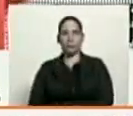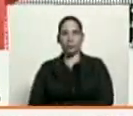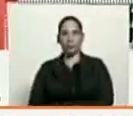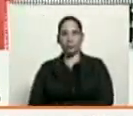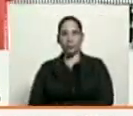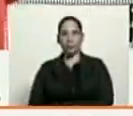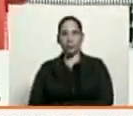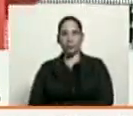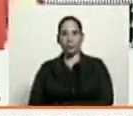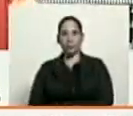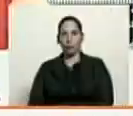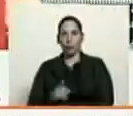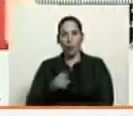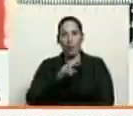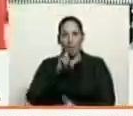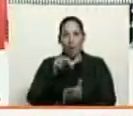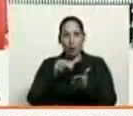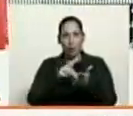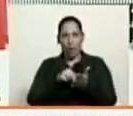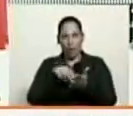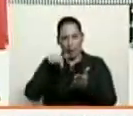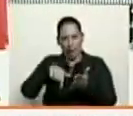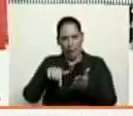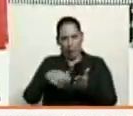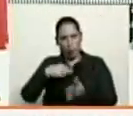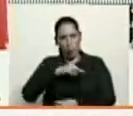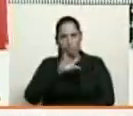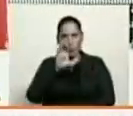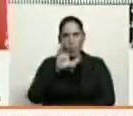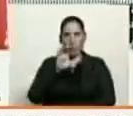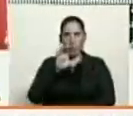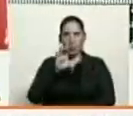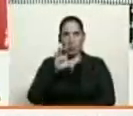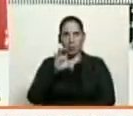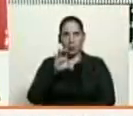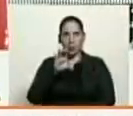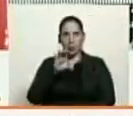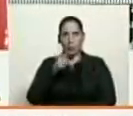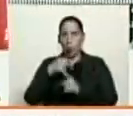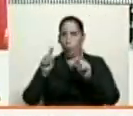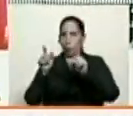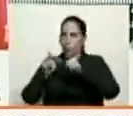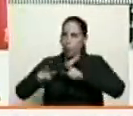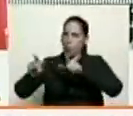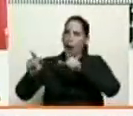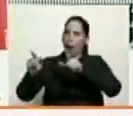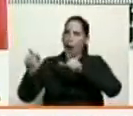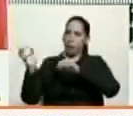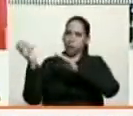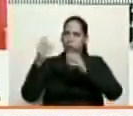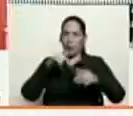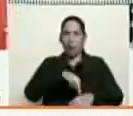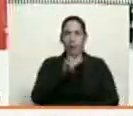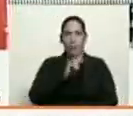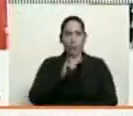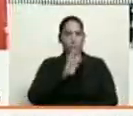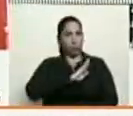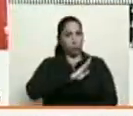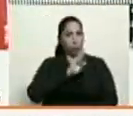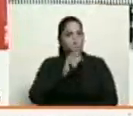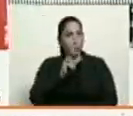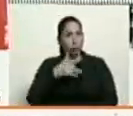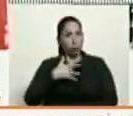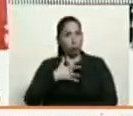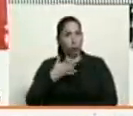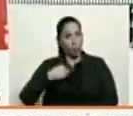una fruta nacional, nativa de aquí en nuestro país, pues vino en algún momento, la trajeron de otro lado. Pero ya va, el mango es venezolano,